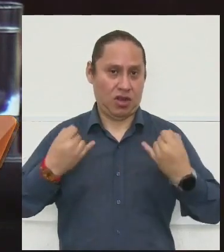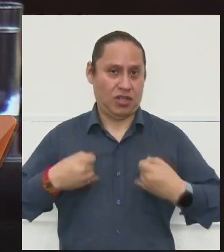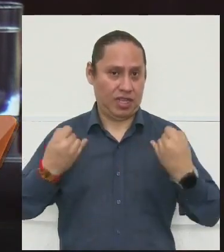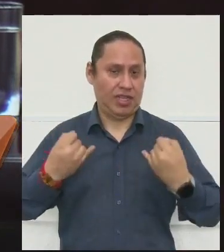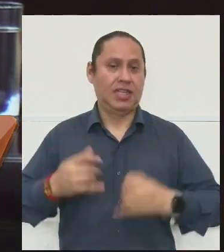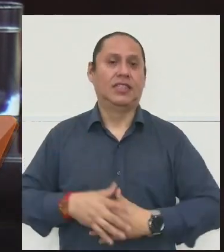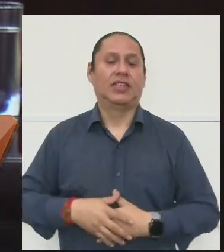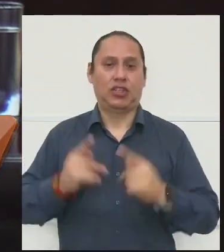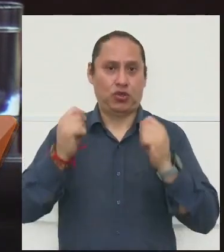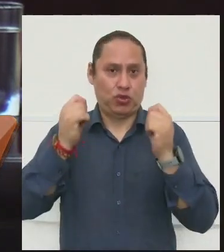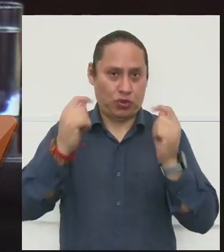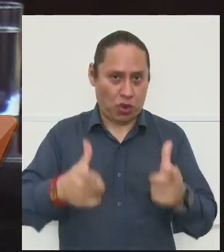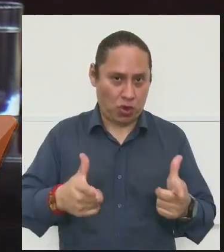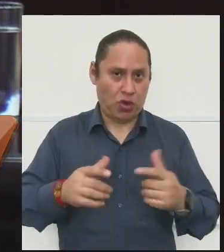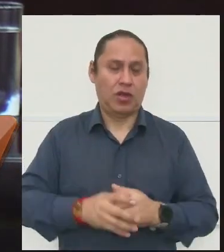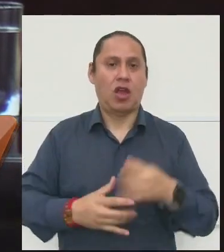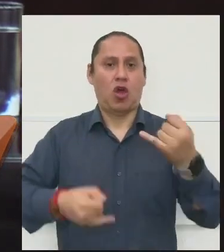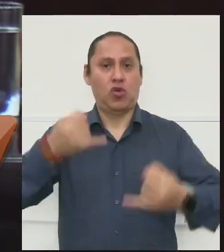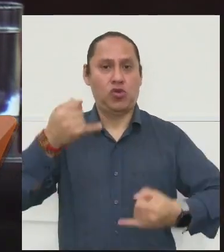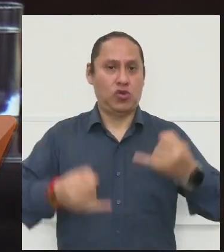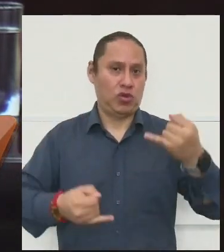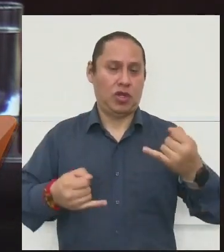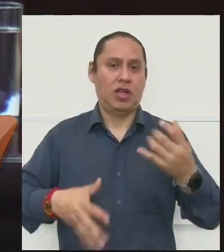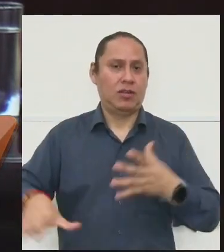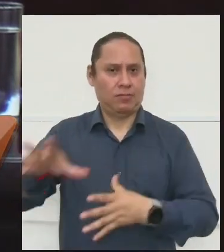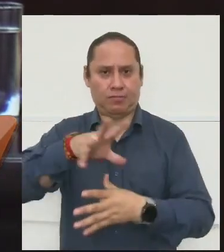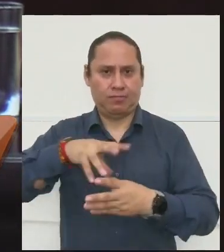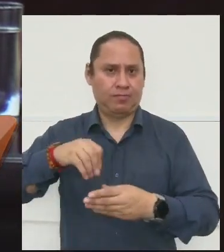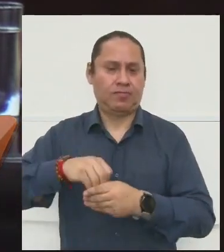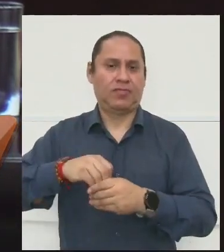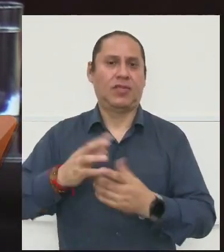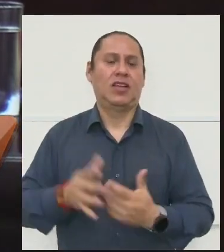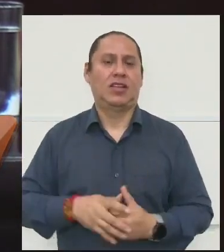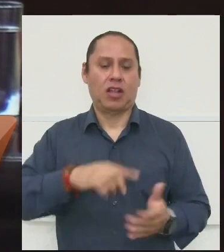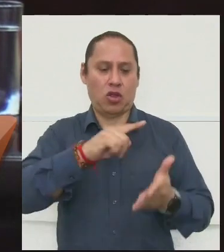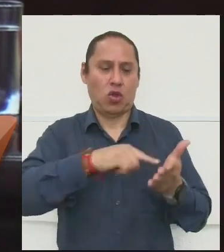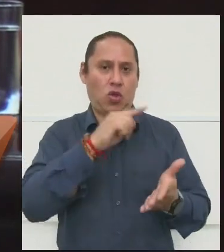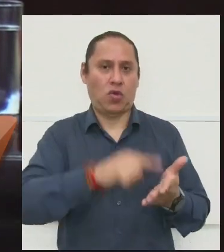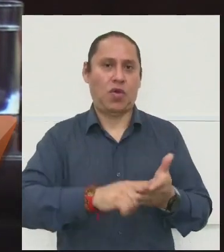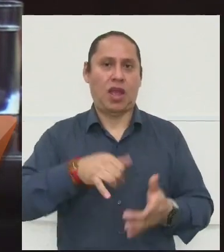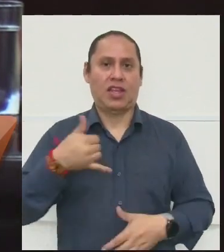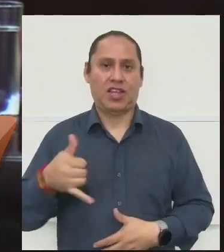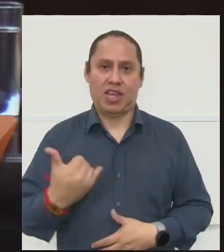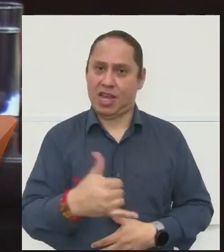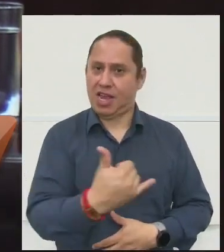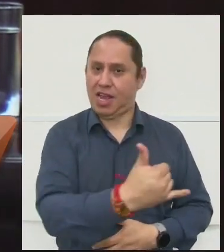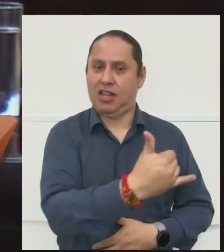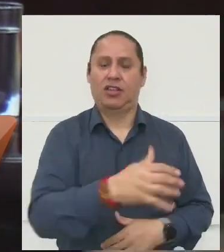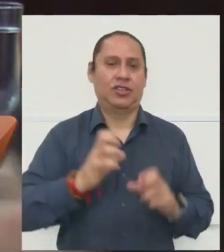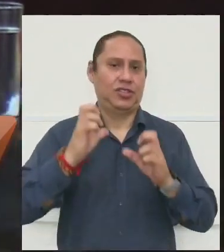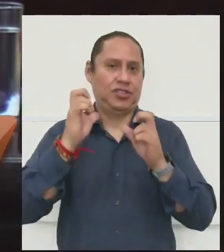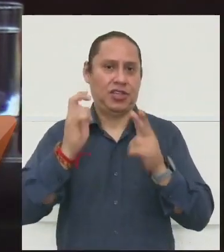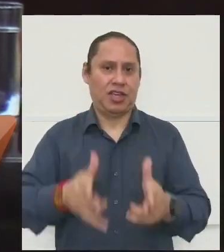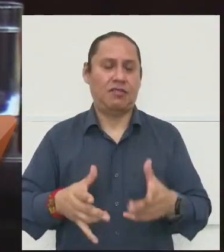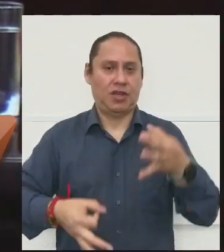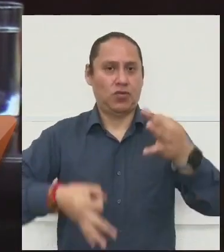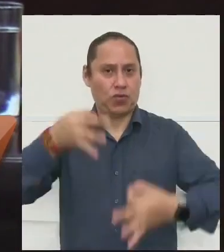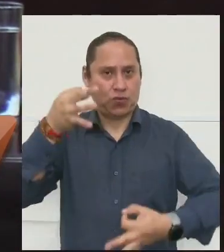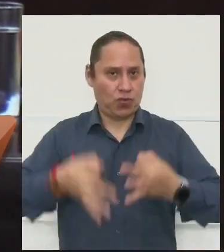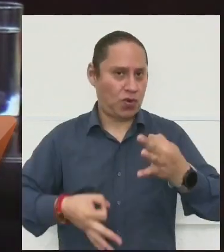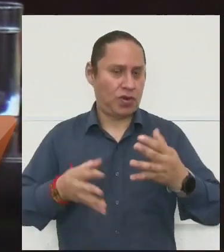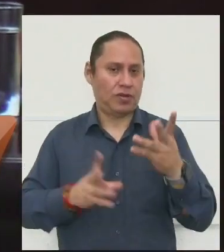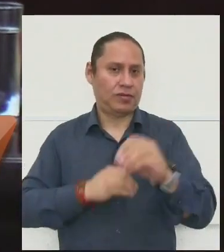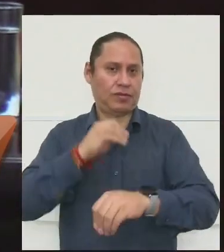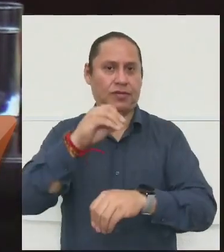tuxla juzgado mixto de primera instancia del Distrito judicial de yajalón Chiapas juez adscrita al